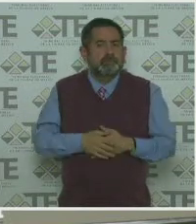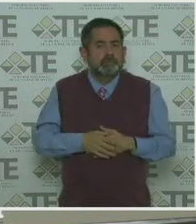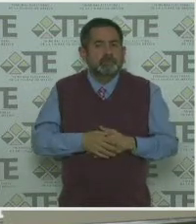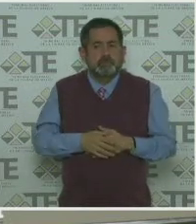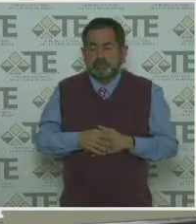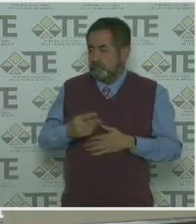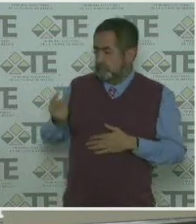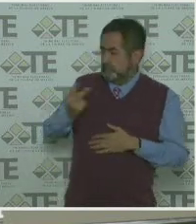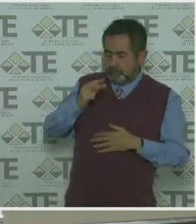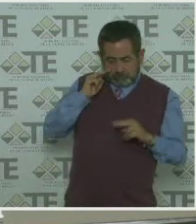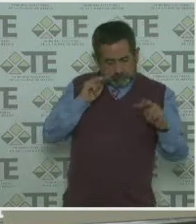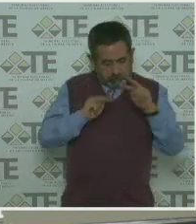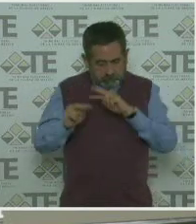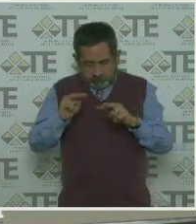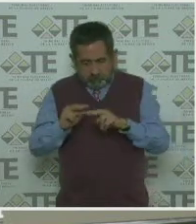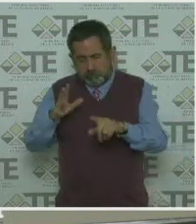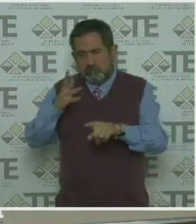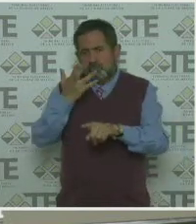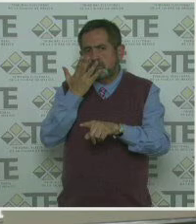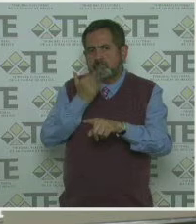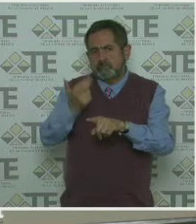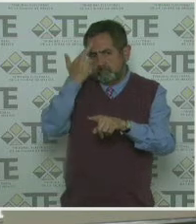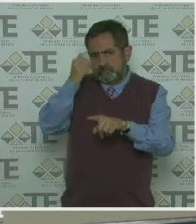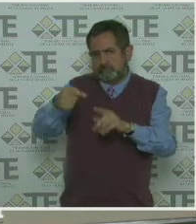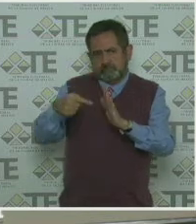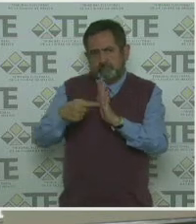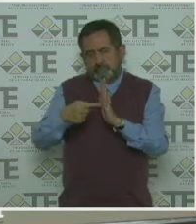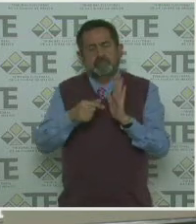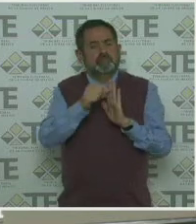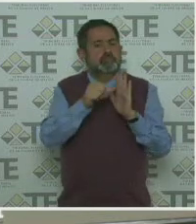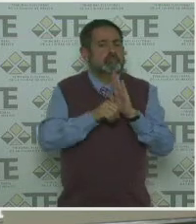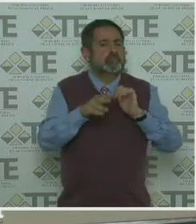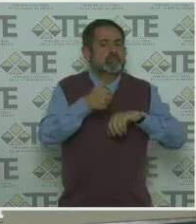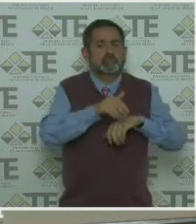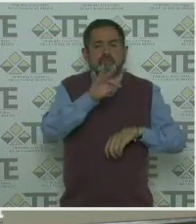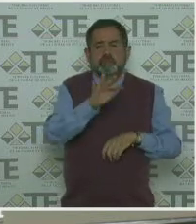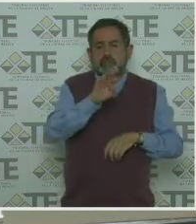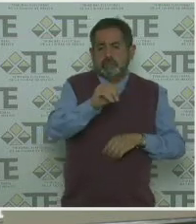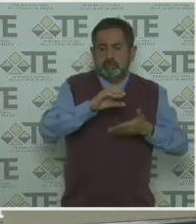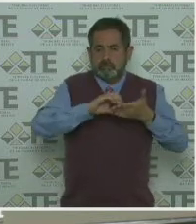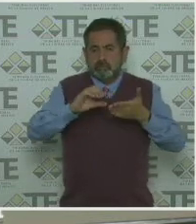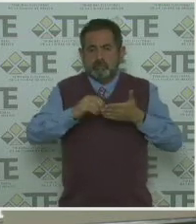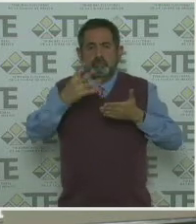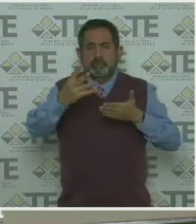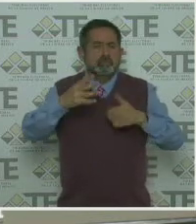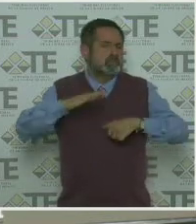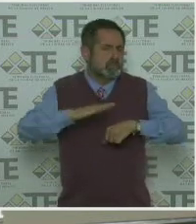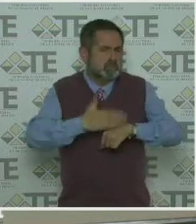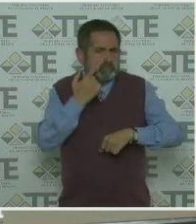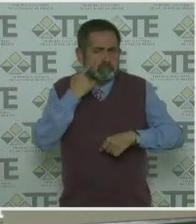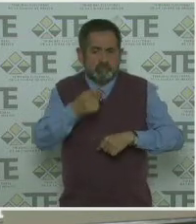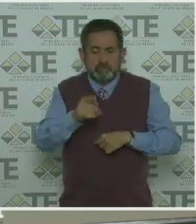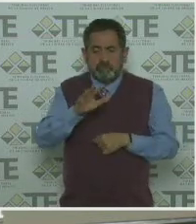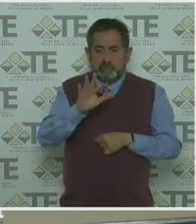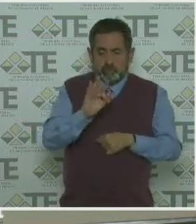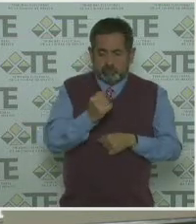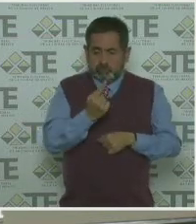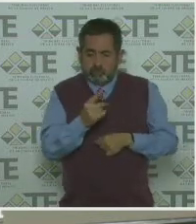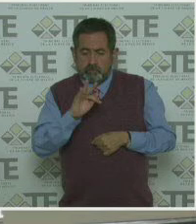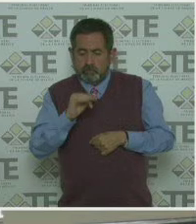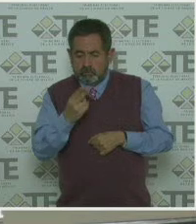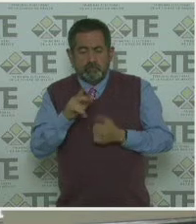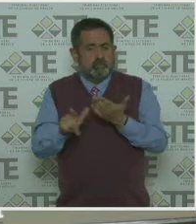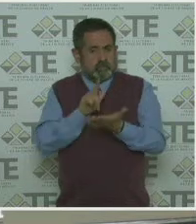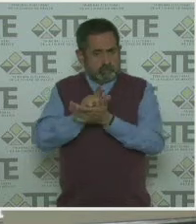instructoras advierten que se actualiza la causal de improcedencia establecida en el artículo 49, fracción cuarta, en relación con los diversos 41 y 42 de la